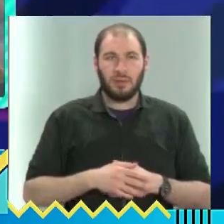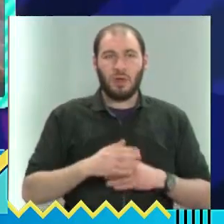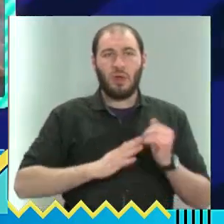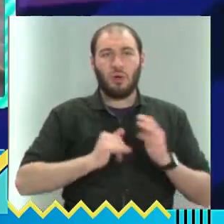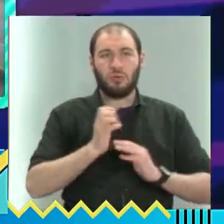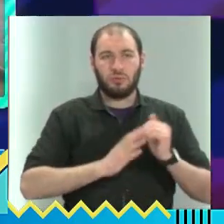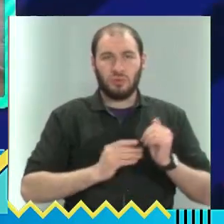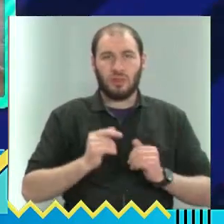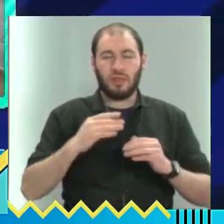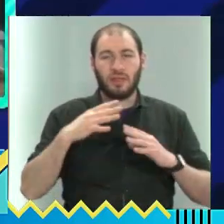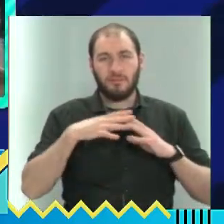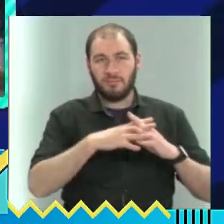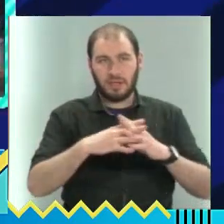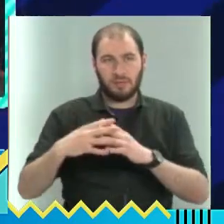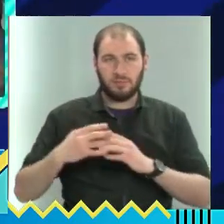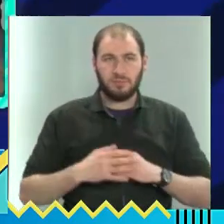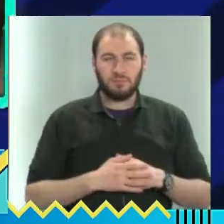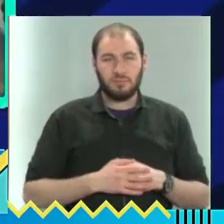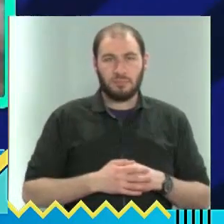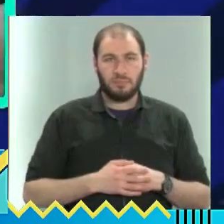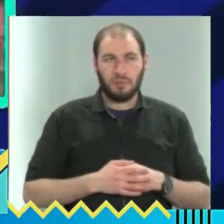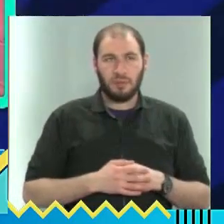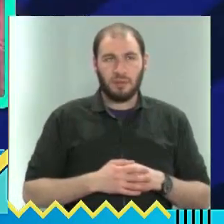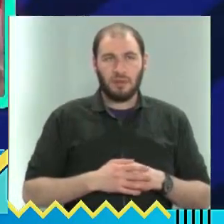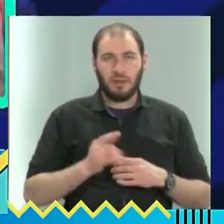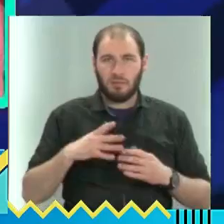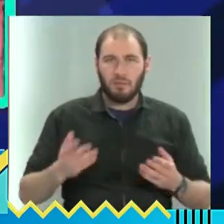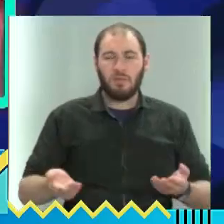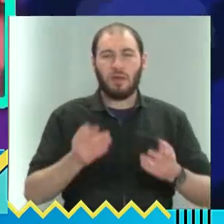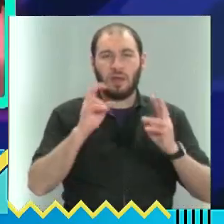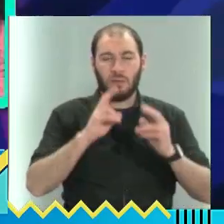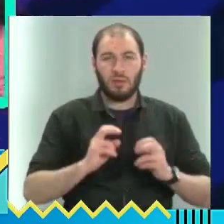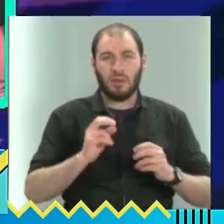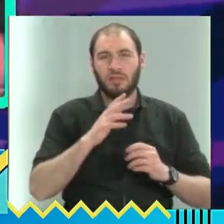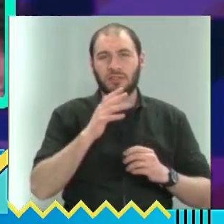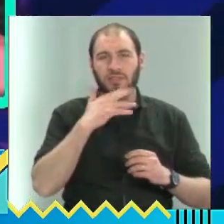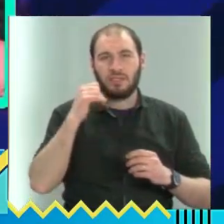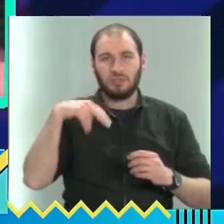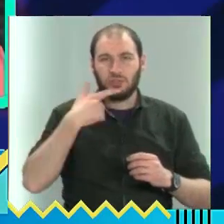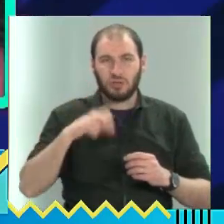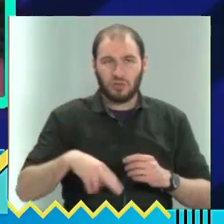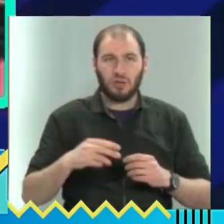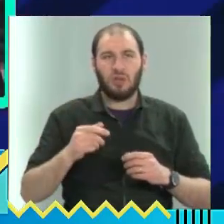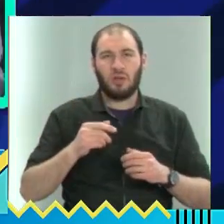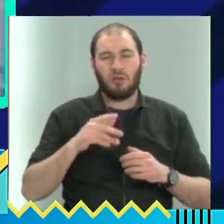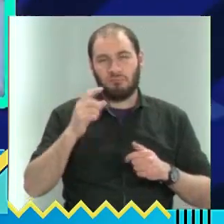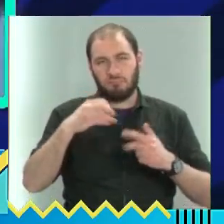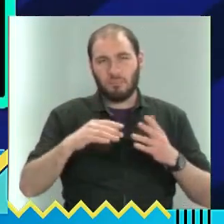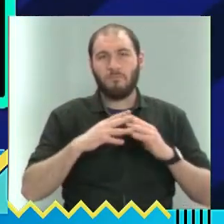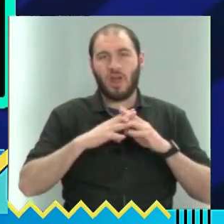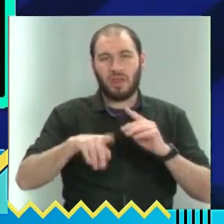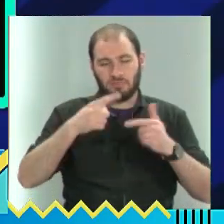obras vitivinícolas que catapultó el estudio Bormi de Jansson, con Salentine y otras